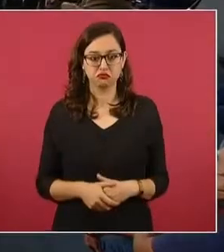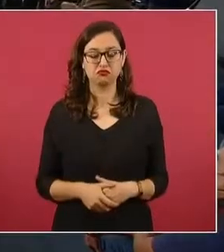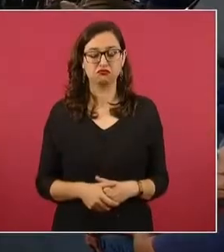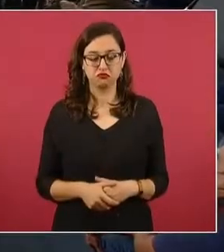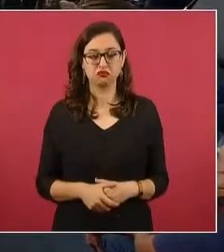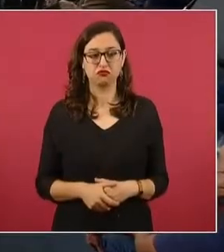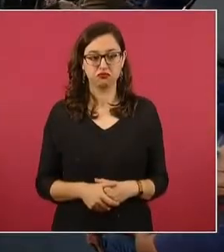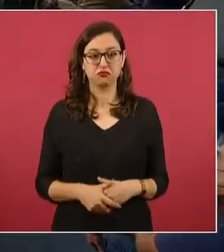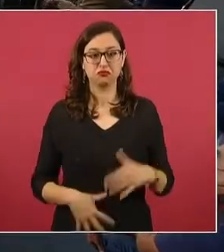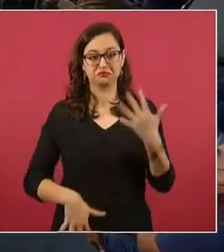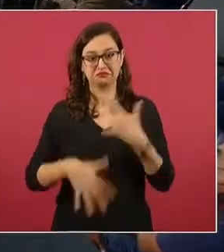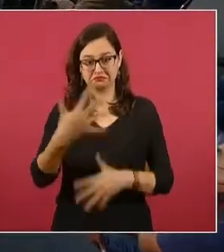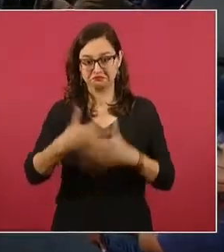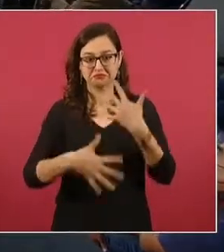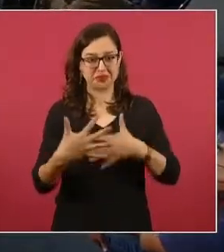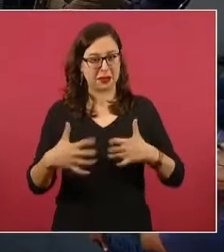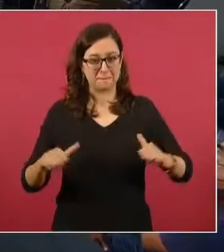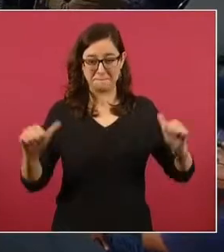15, fiesta